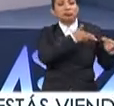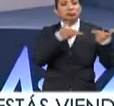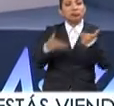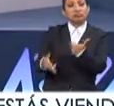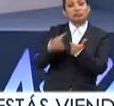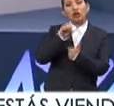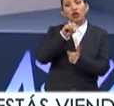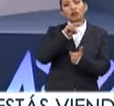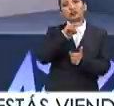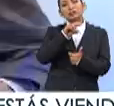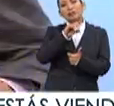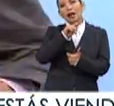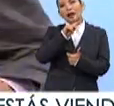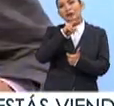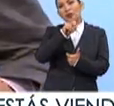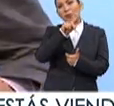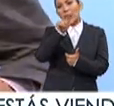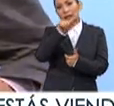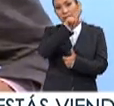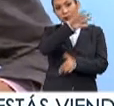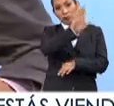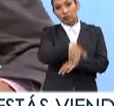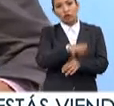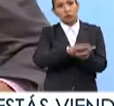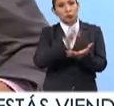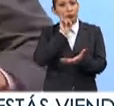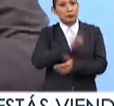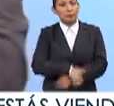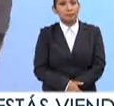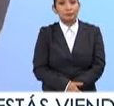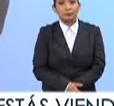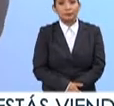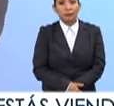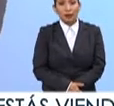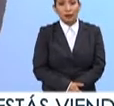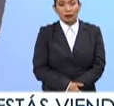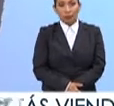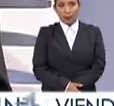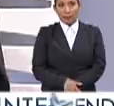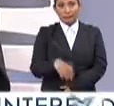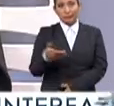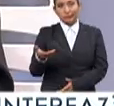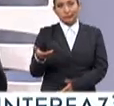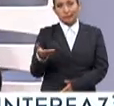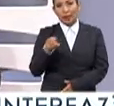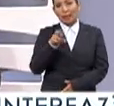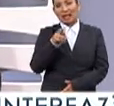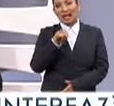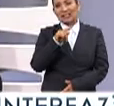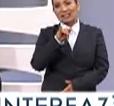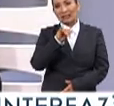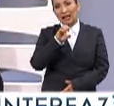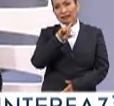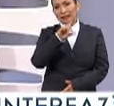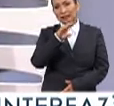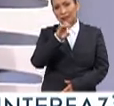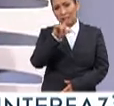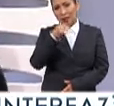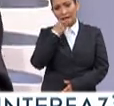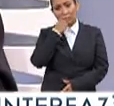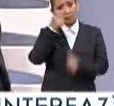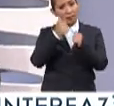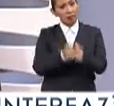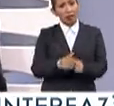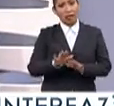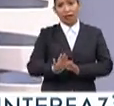de octavio paz después de la muerte de mariko bueno en la secretaria maría cristina garcía cepeda lo dijo muy bien se